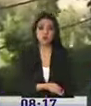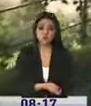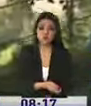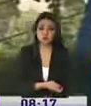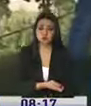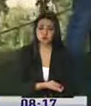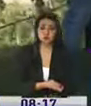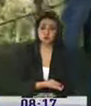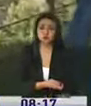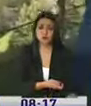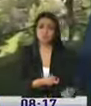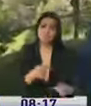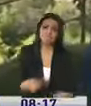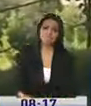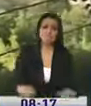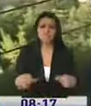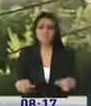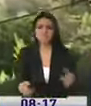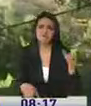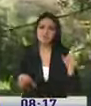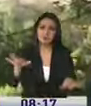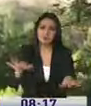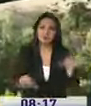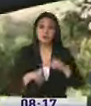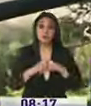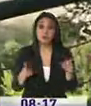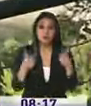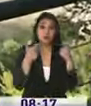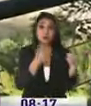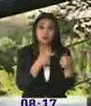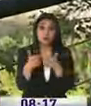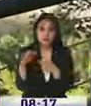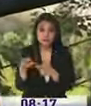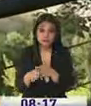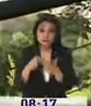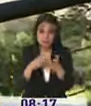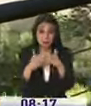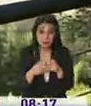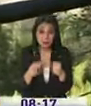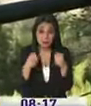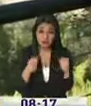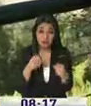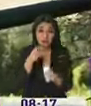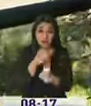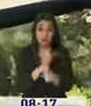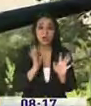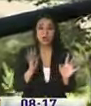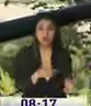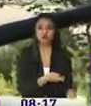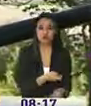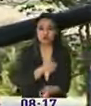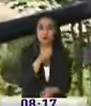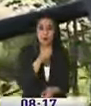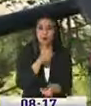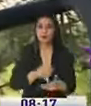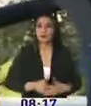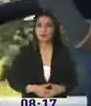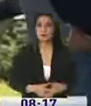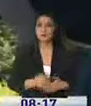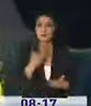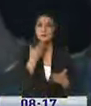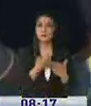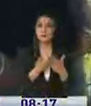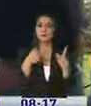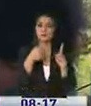con una frecuencia establecida, sino cuando la supervisión ha detectado un problema mayor. Perfecto, muchísimas gracias